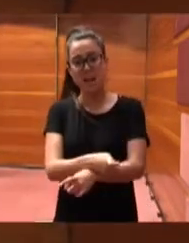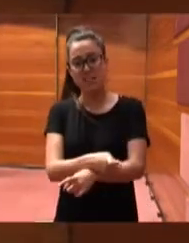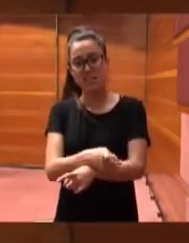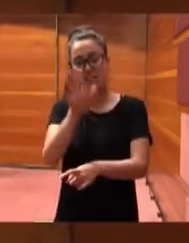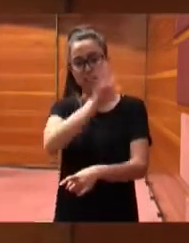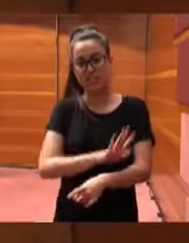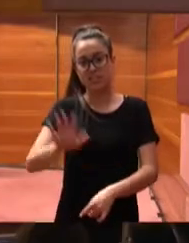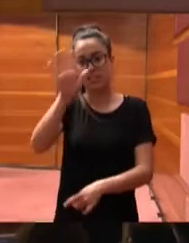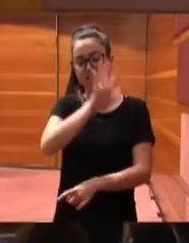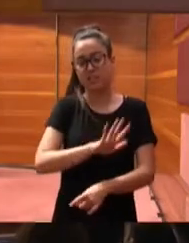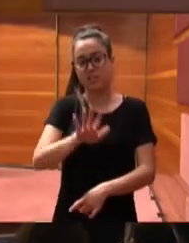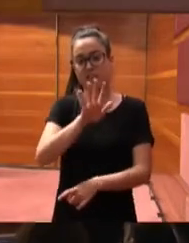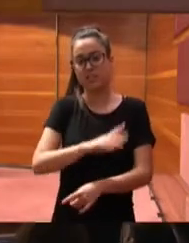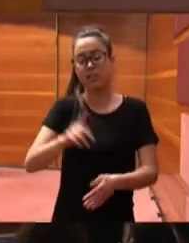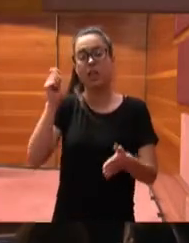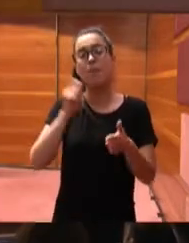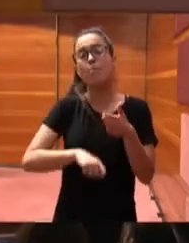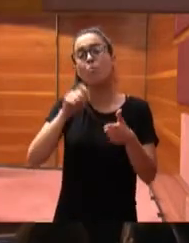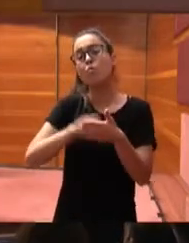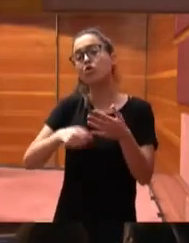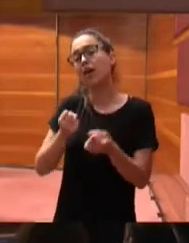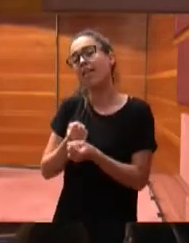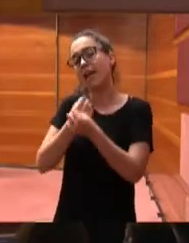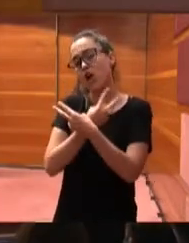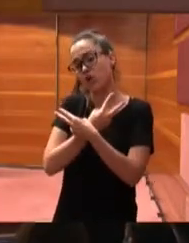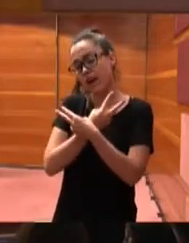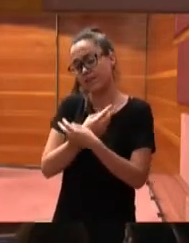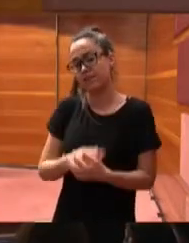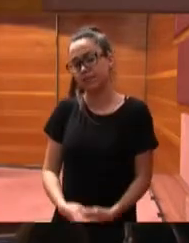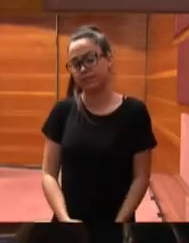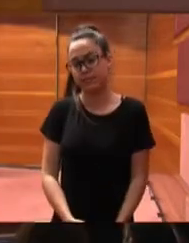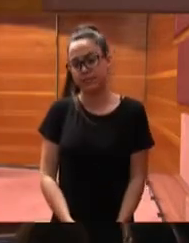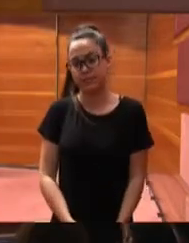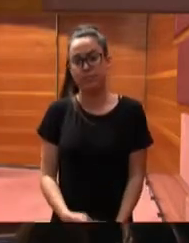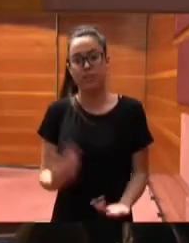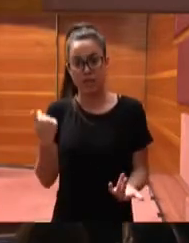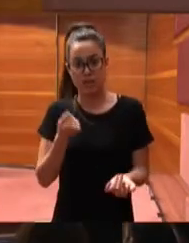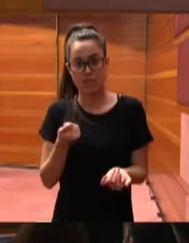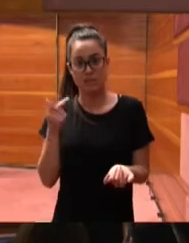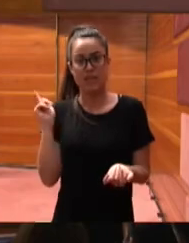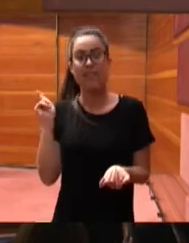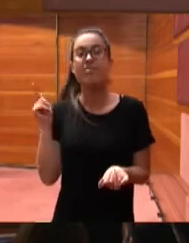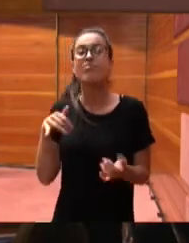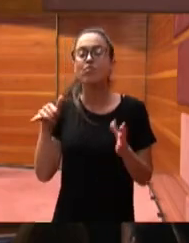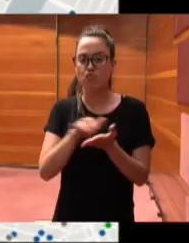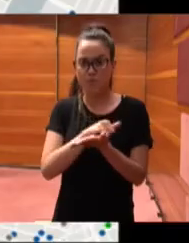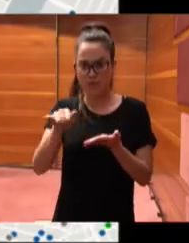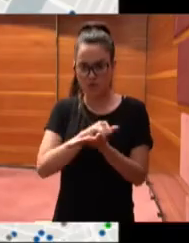de las sanciones que se han impuesto a los locales, a los establecimientos hosteleros de Nueva York,